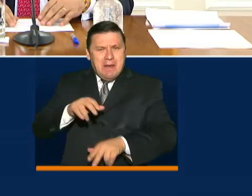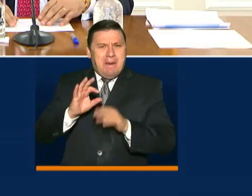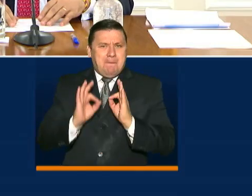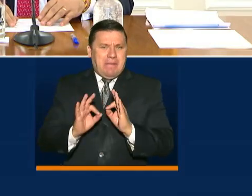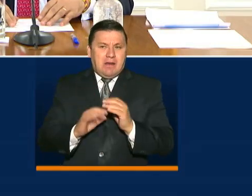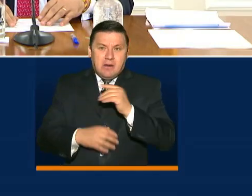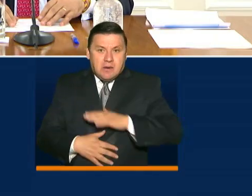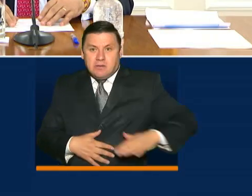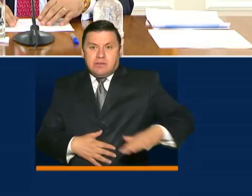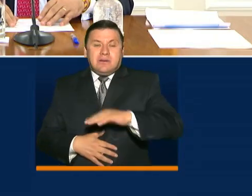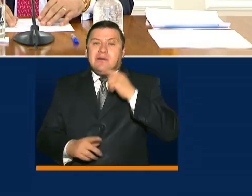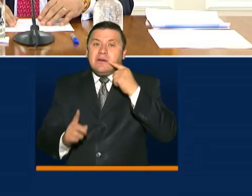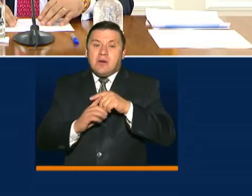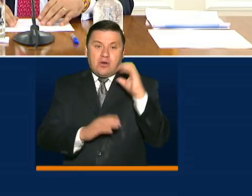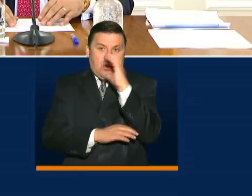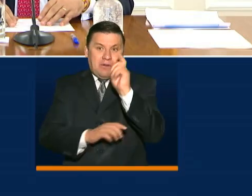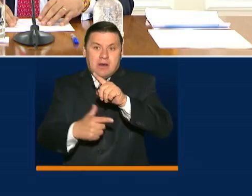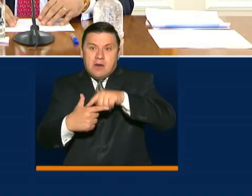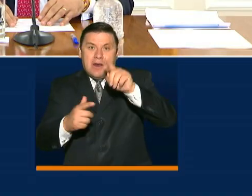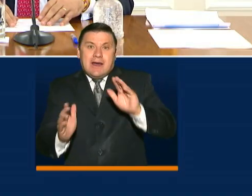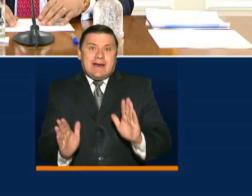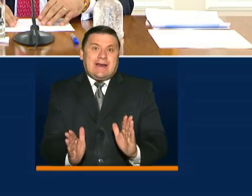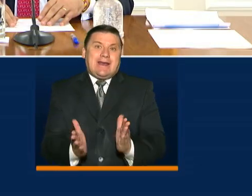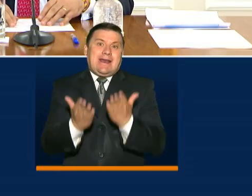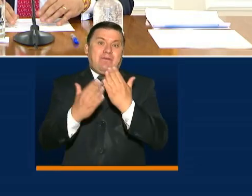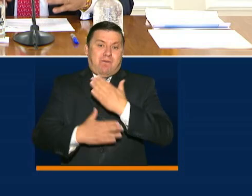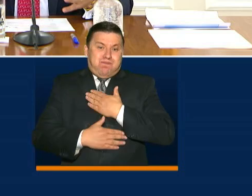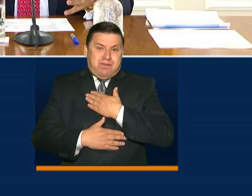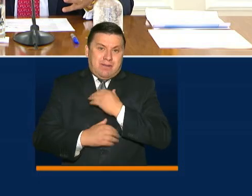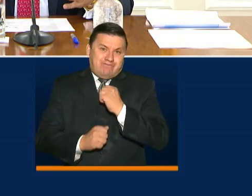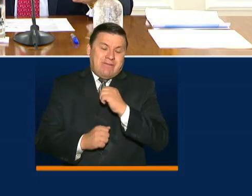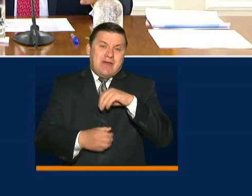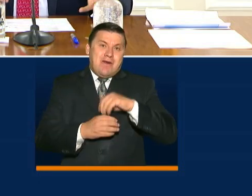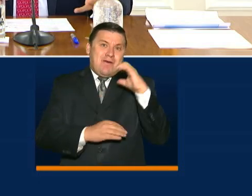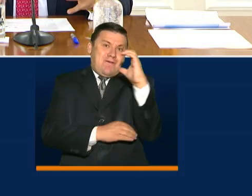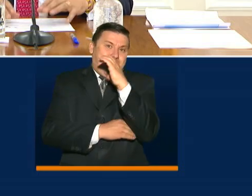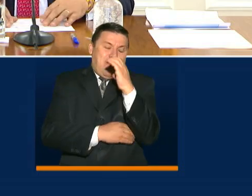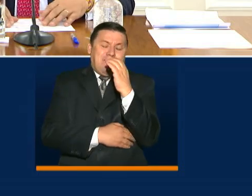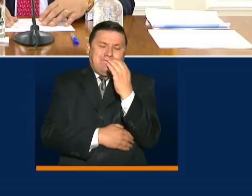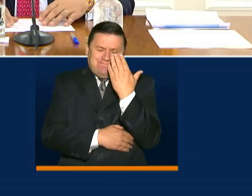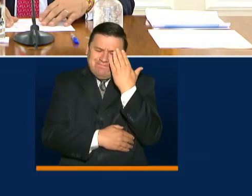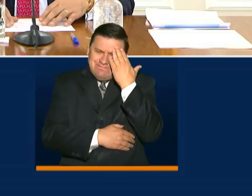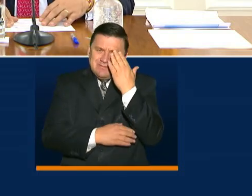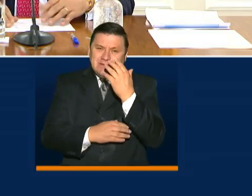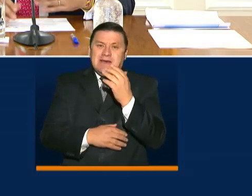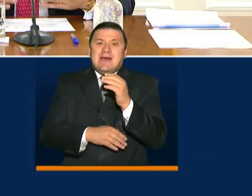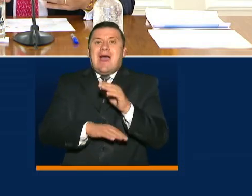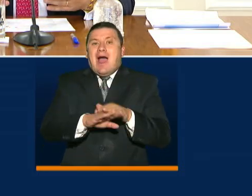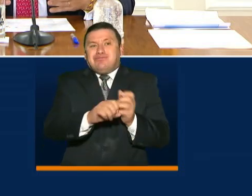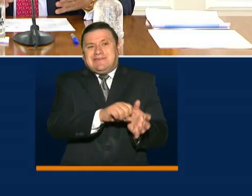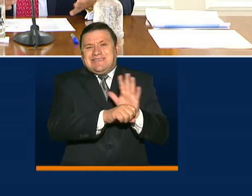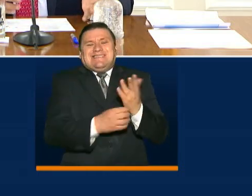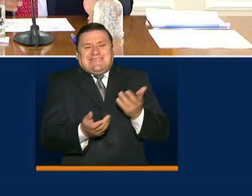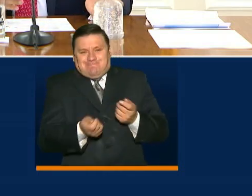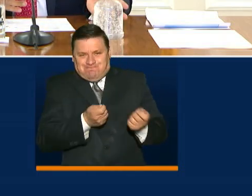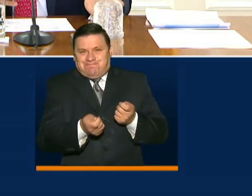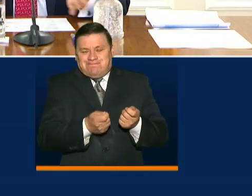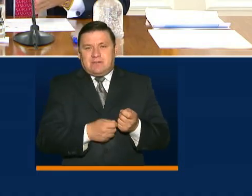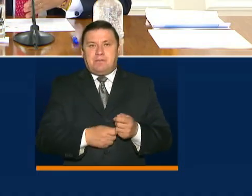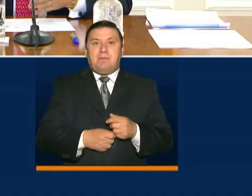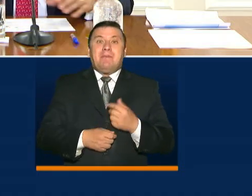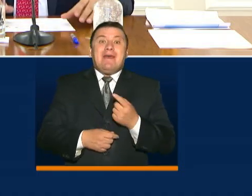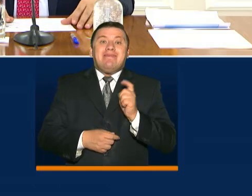en un escenario de recuperación económica para nuestro país, obviamente en el marco de lo que es esta pandemia, pero además como